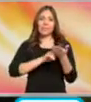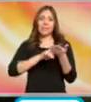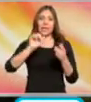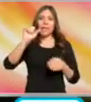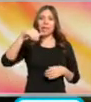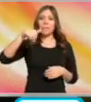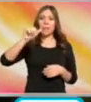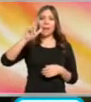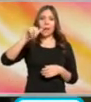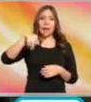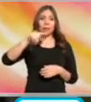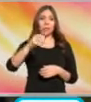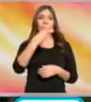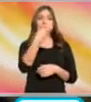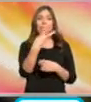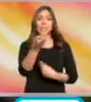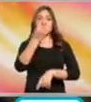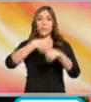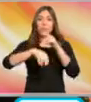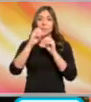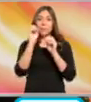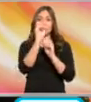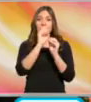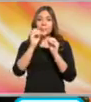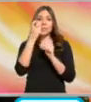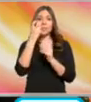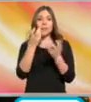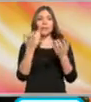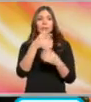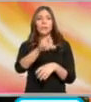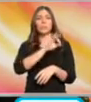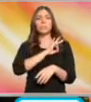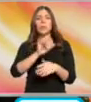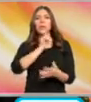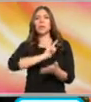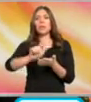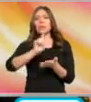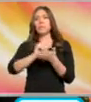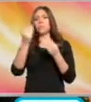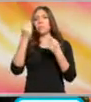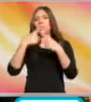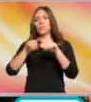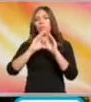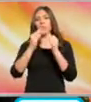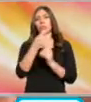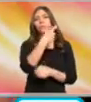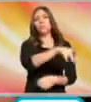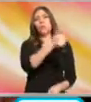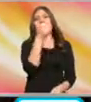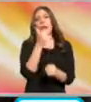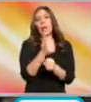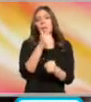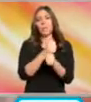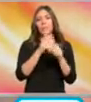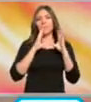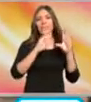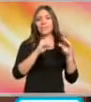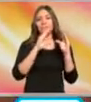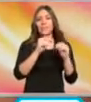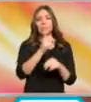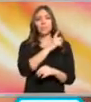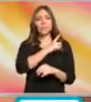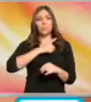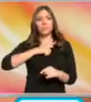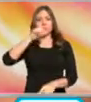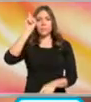amaranto precisamente. Y la manera correcta de limpiarlo, existen muchas maneras. Digo, la verdad es que mi abuelita, receta de abuelita, pues es quitar nada